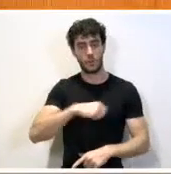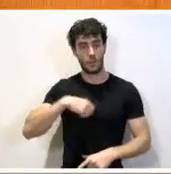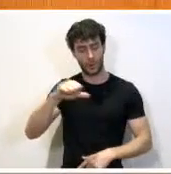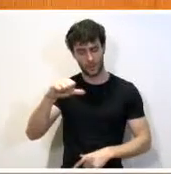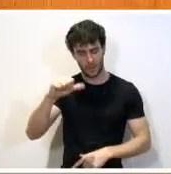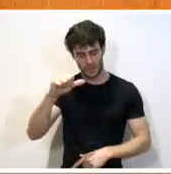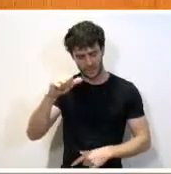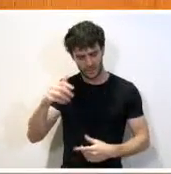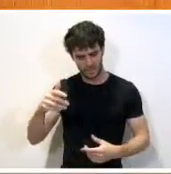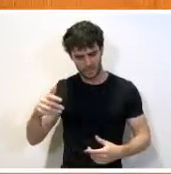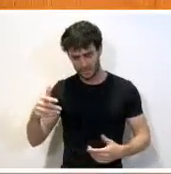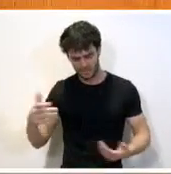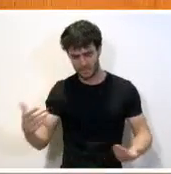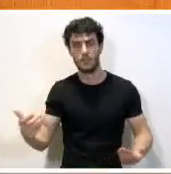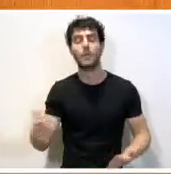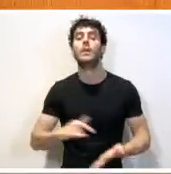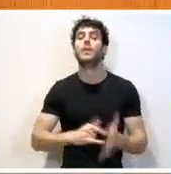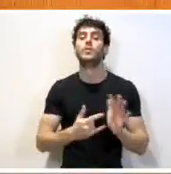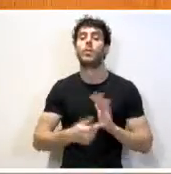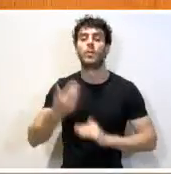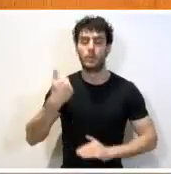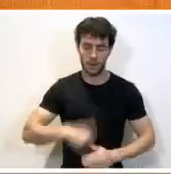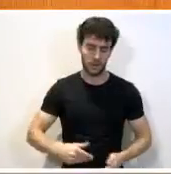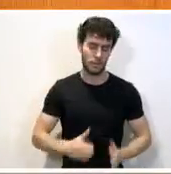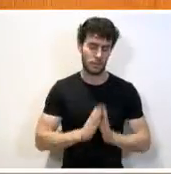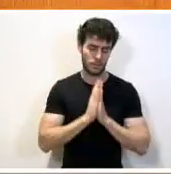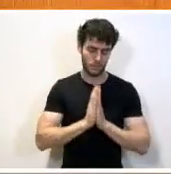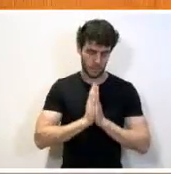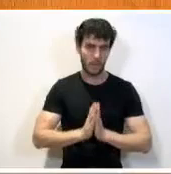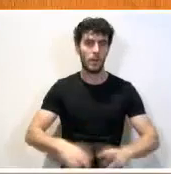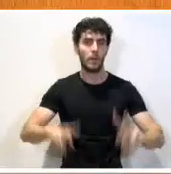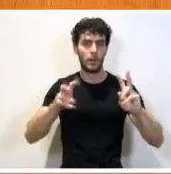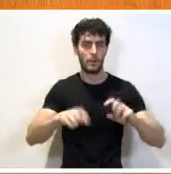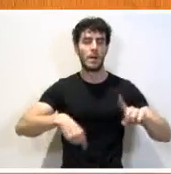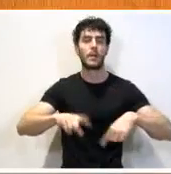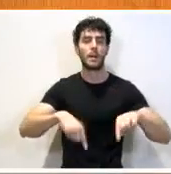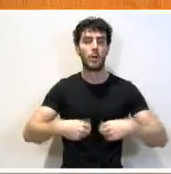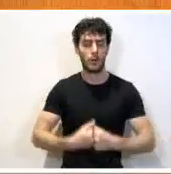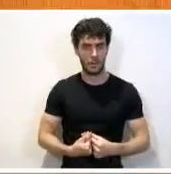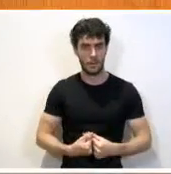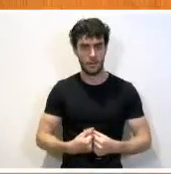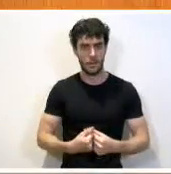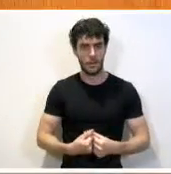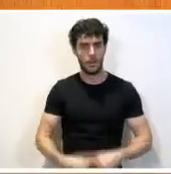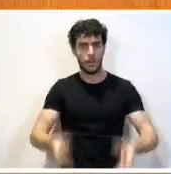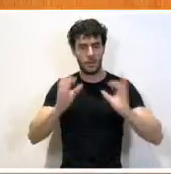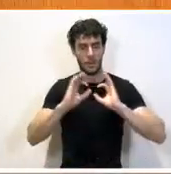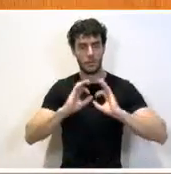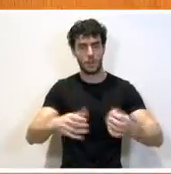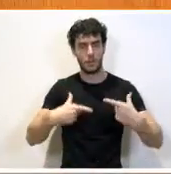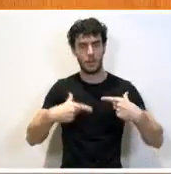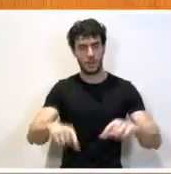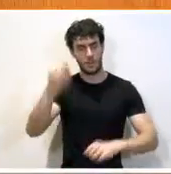autónoma? Resuelvan de una vez por todas el tema del transporte, especialmente en el ámbito